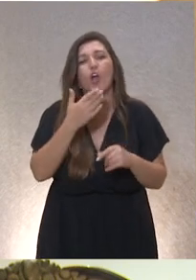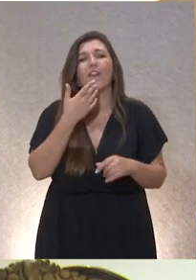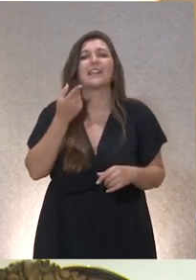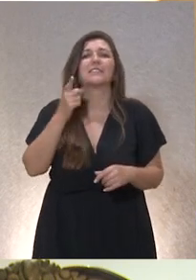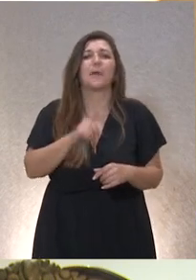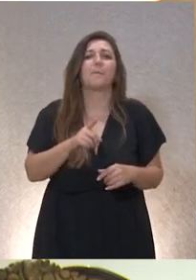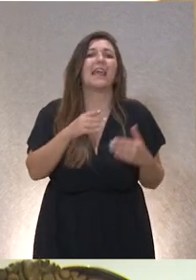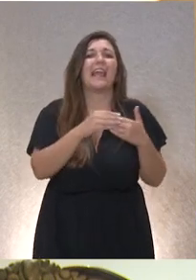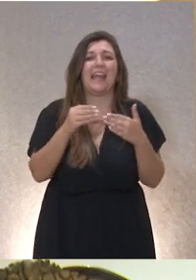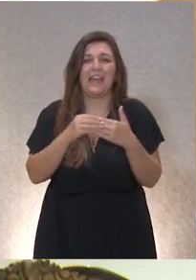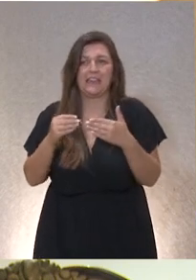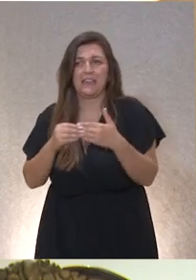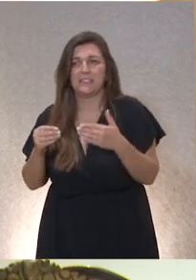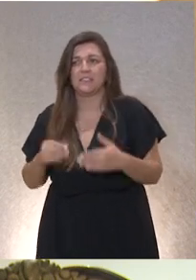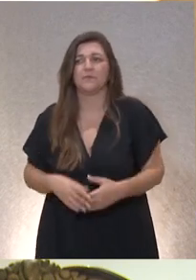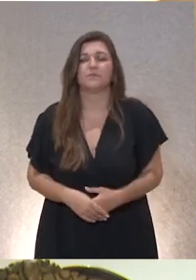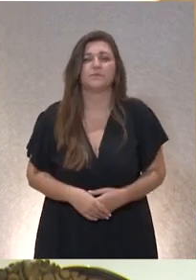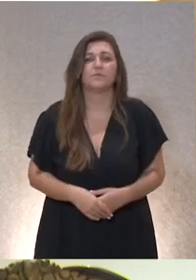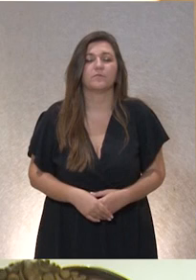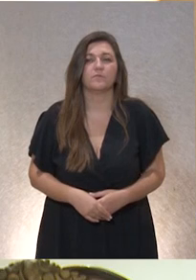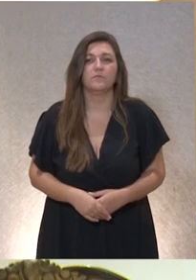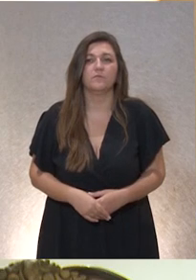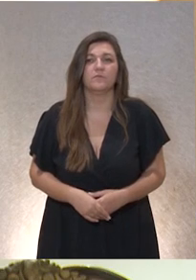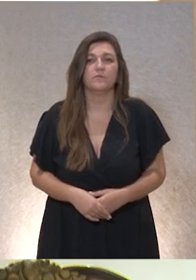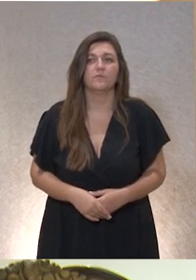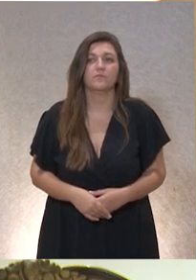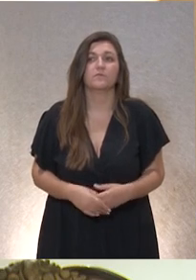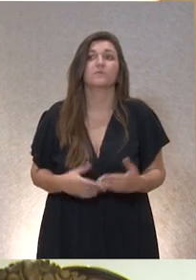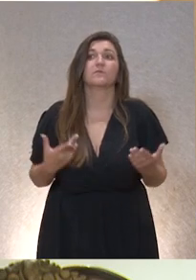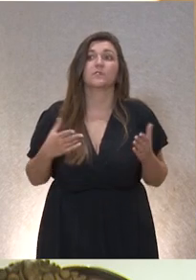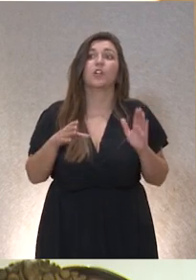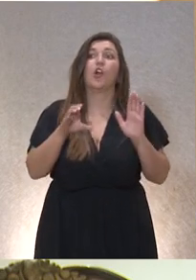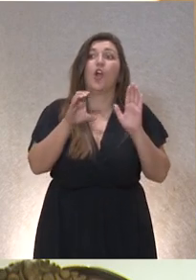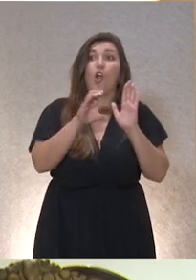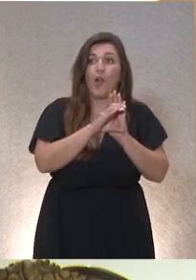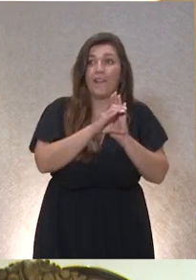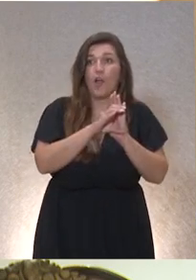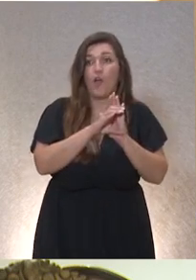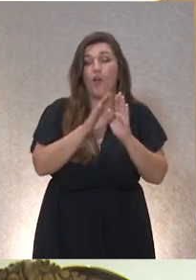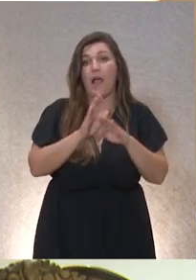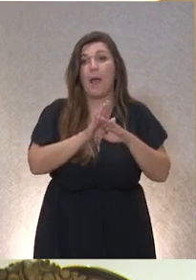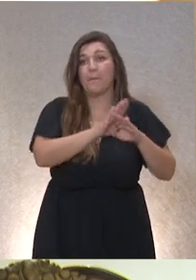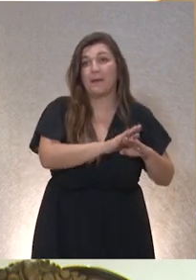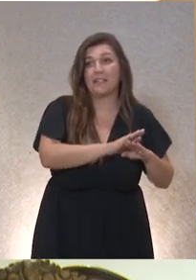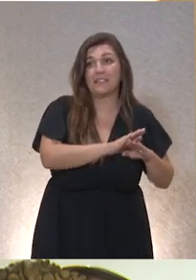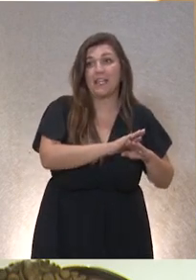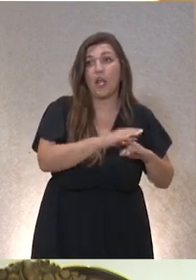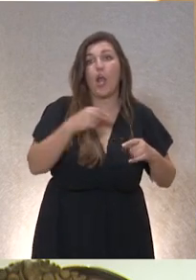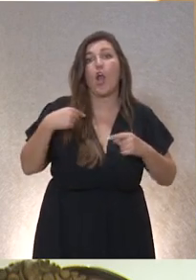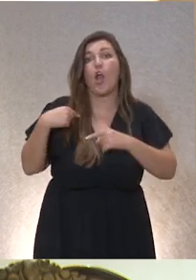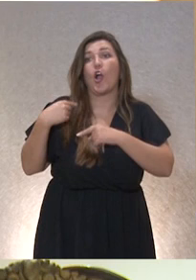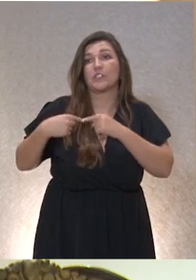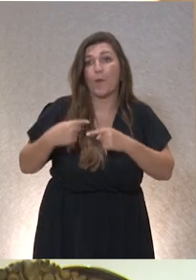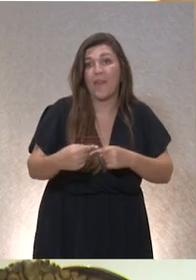también por los clientes al lado del código tenía que existir las consecuencias de